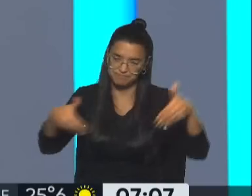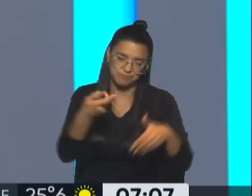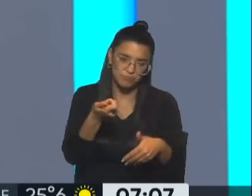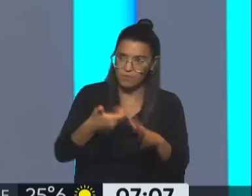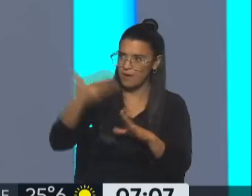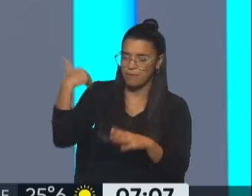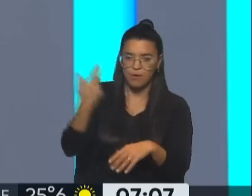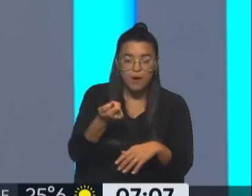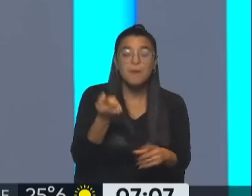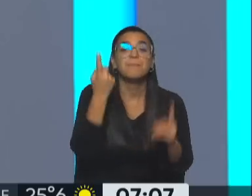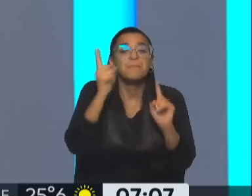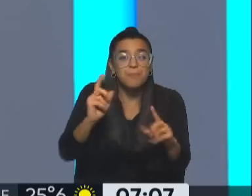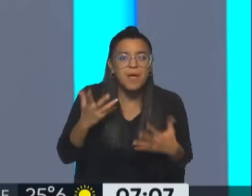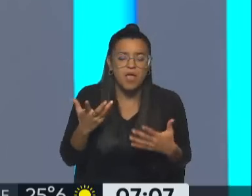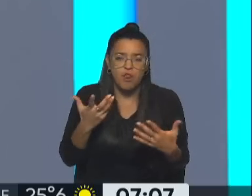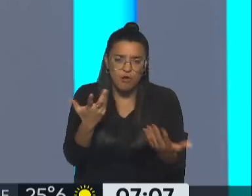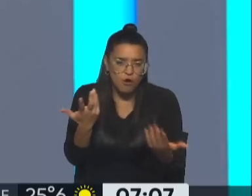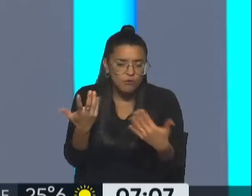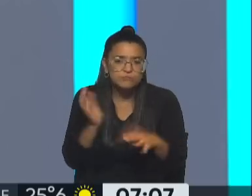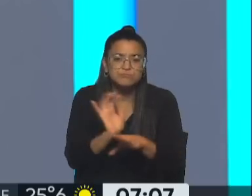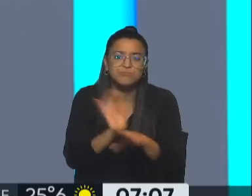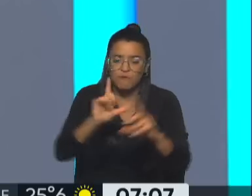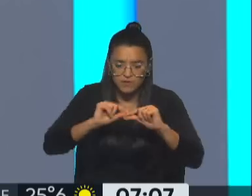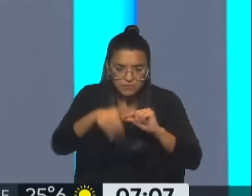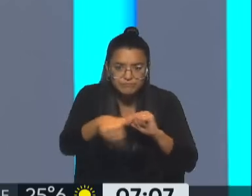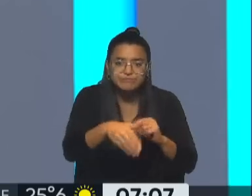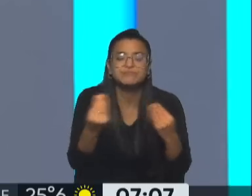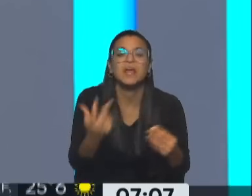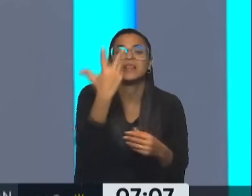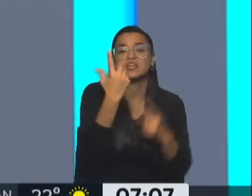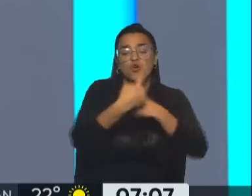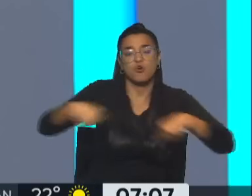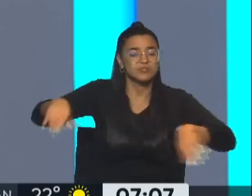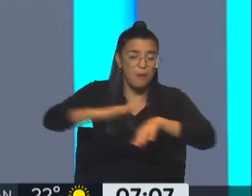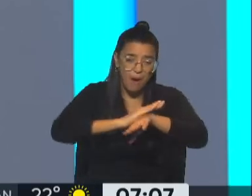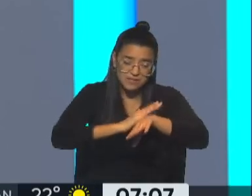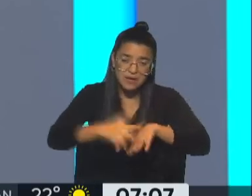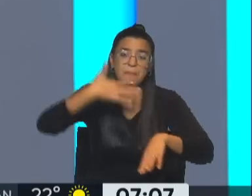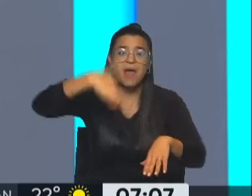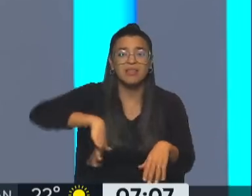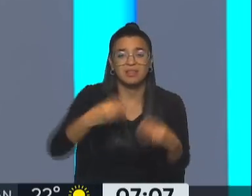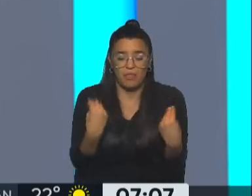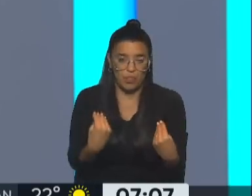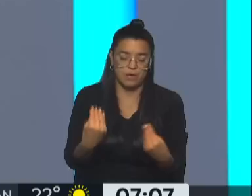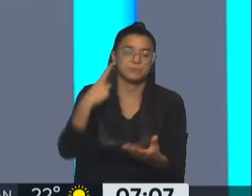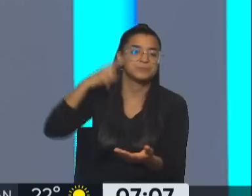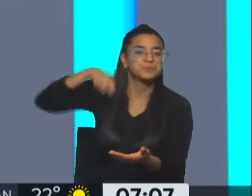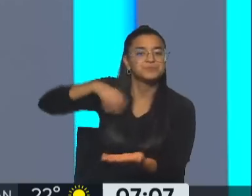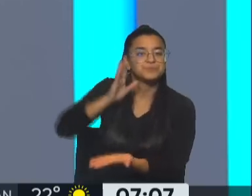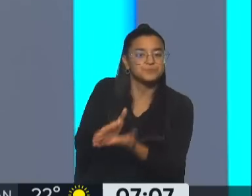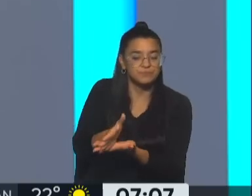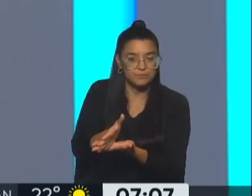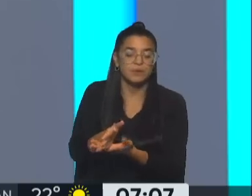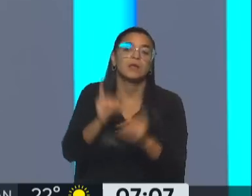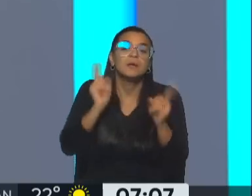hay, pero no con tanta cercanía a la fecha. Hay tres cuestiones básicas para entender el fallo y para tratar